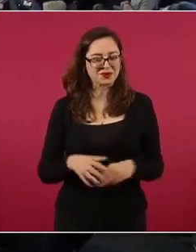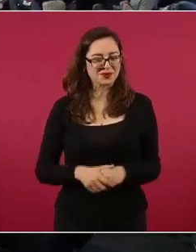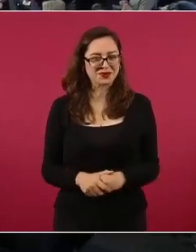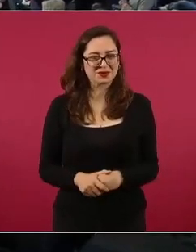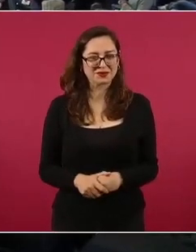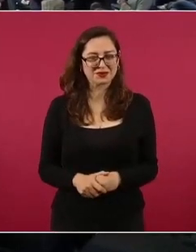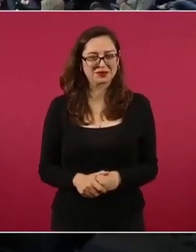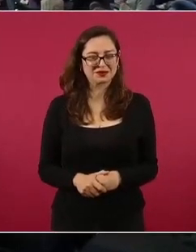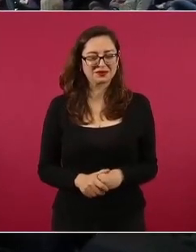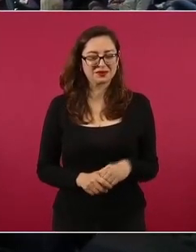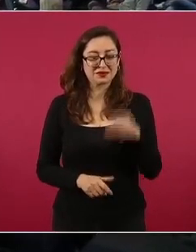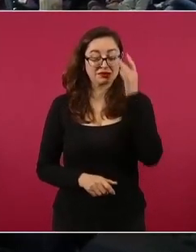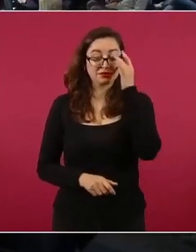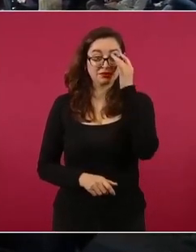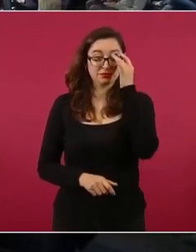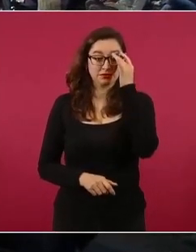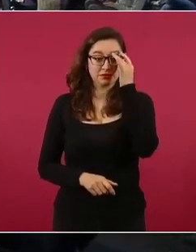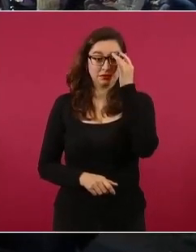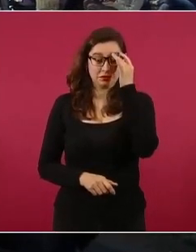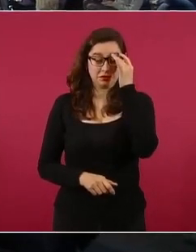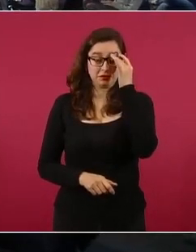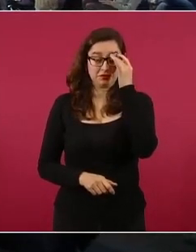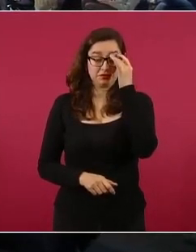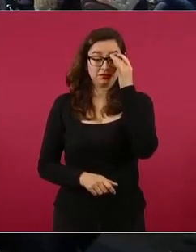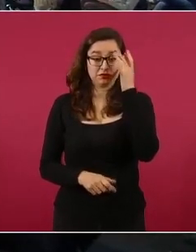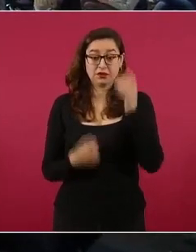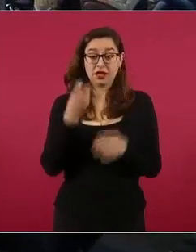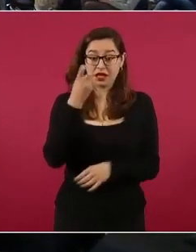¿Cómo aceptar